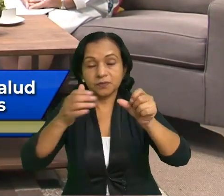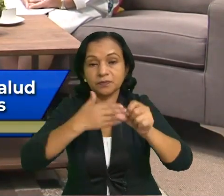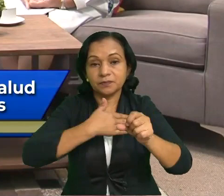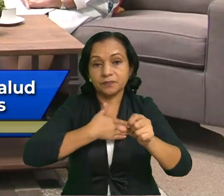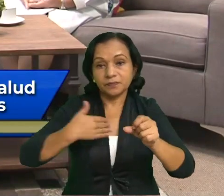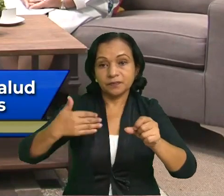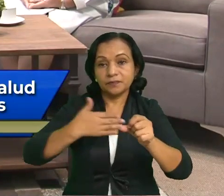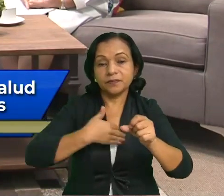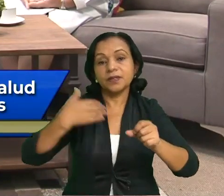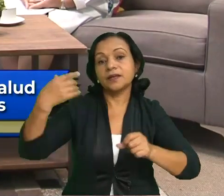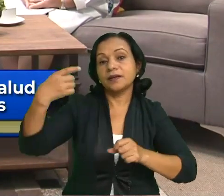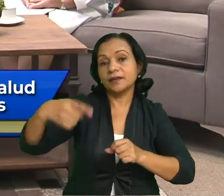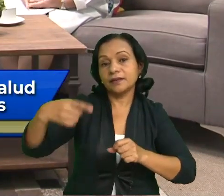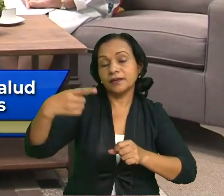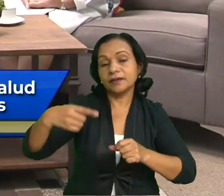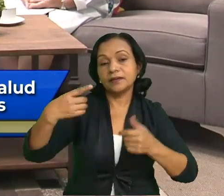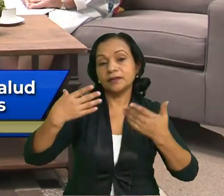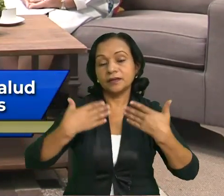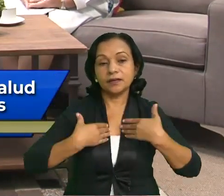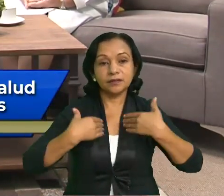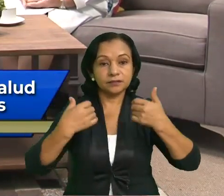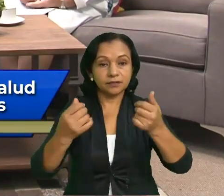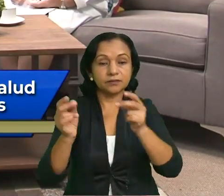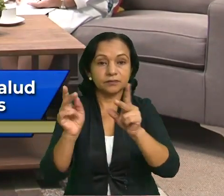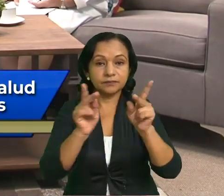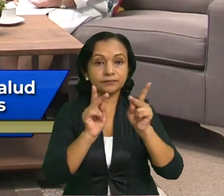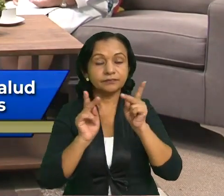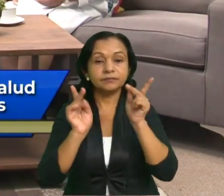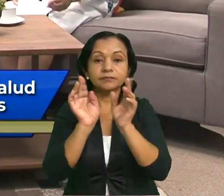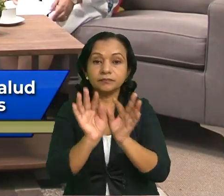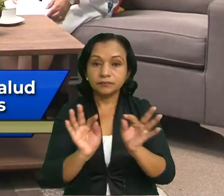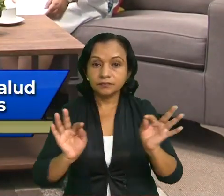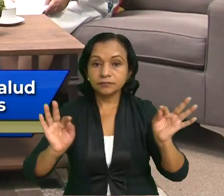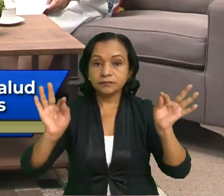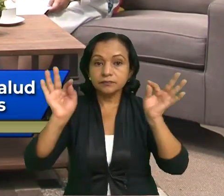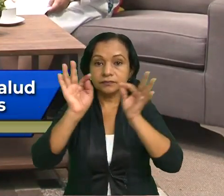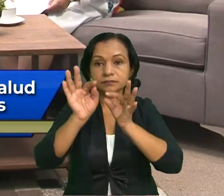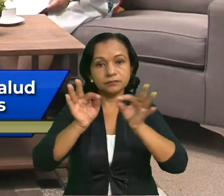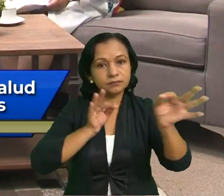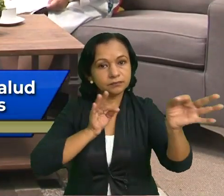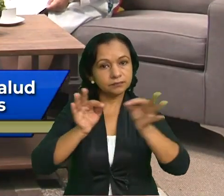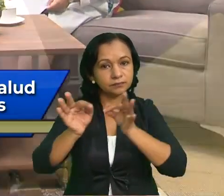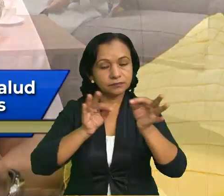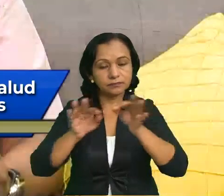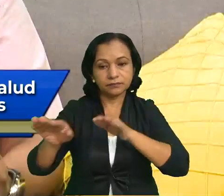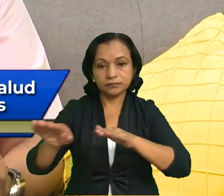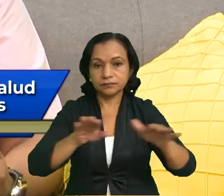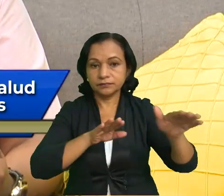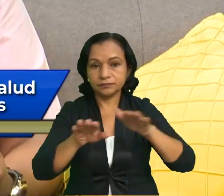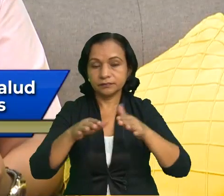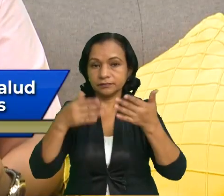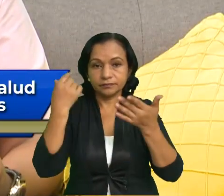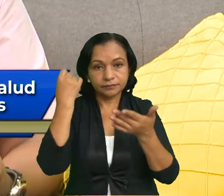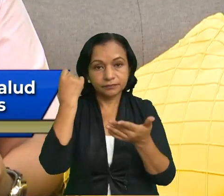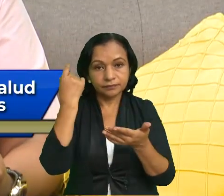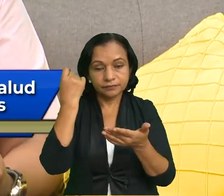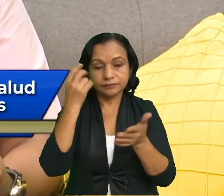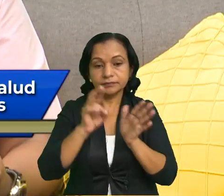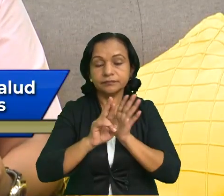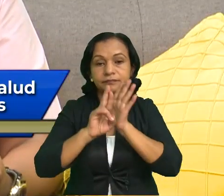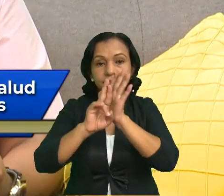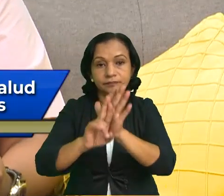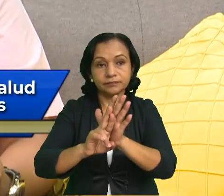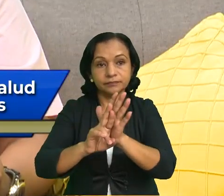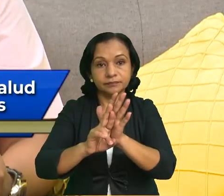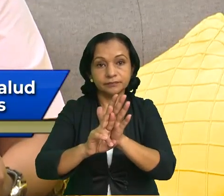restituyendo el derecho a la salud de nuestra población importante esa aclaración porque no podríamos entender creo yo esta respuesta